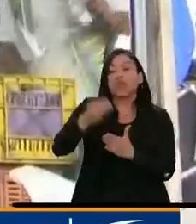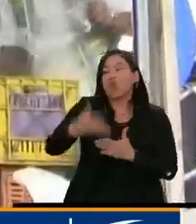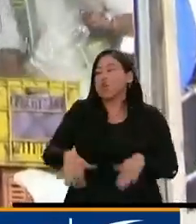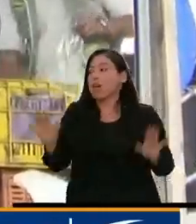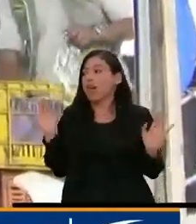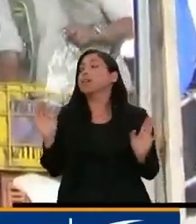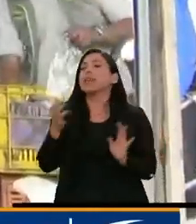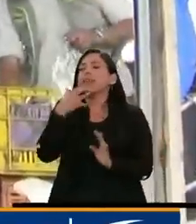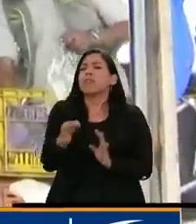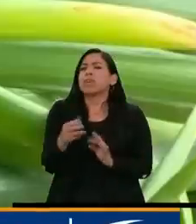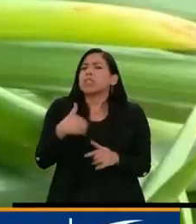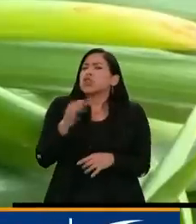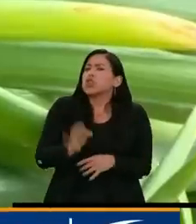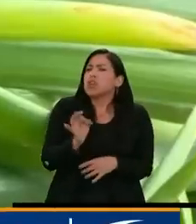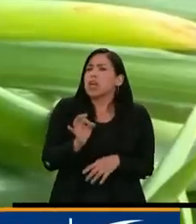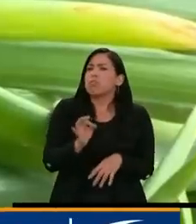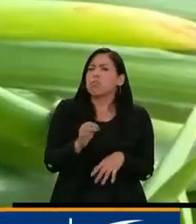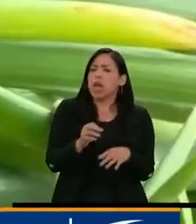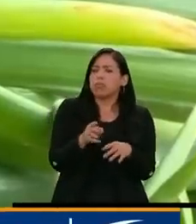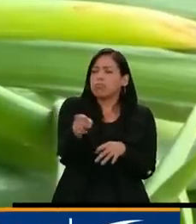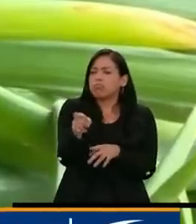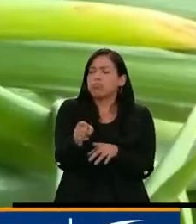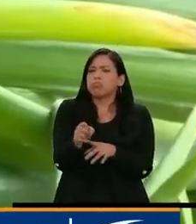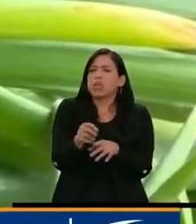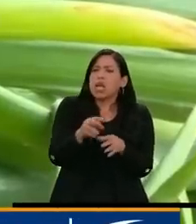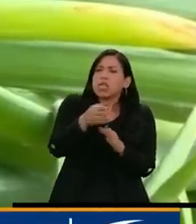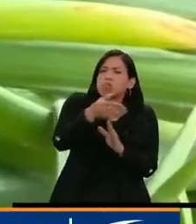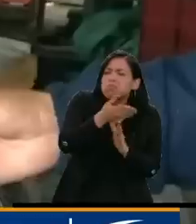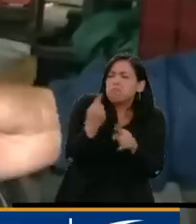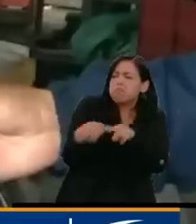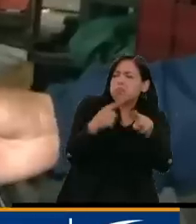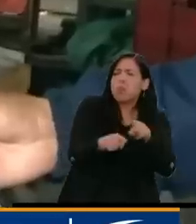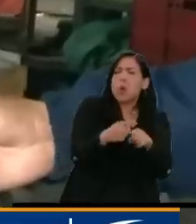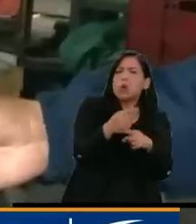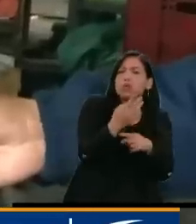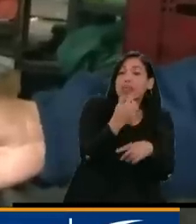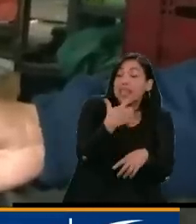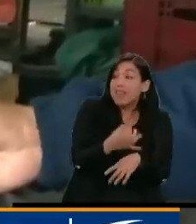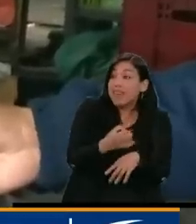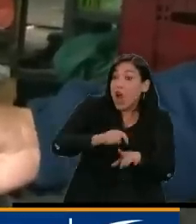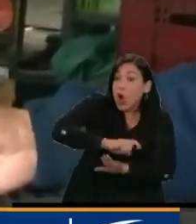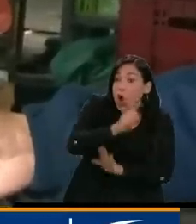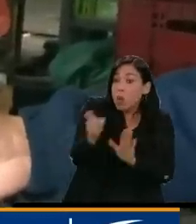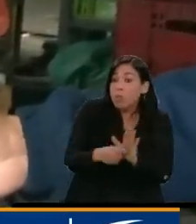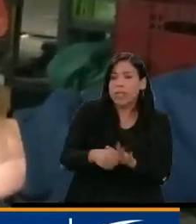vendía cualquier 40, 50 manojos de la cebolla larga y ahora vendo 3 manojos.